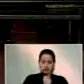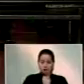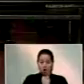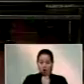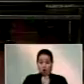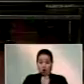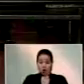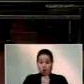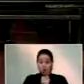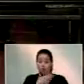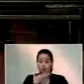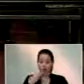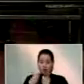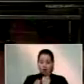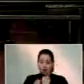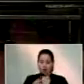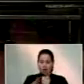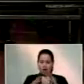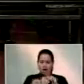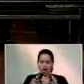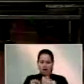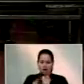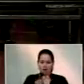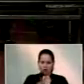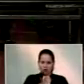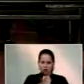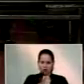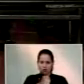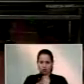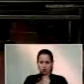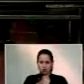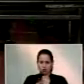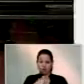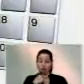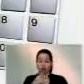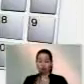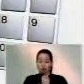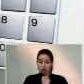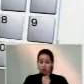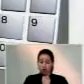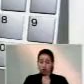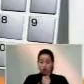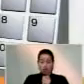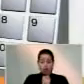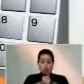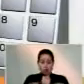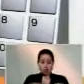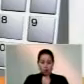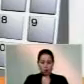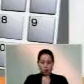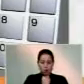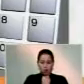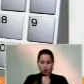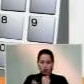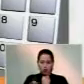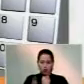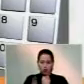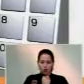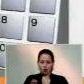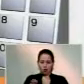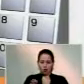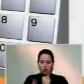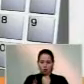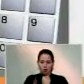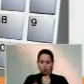de muchachos, alcancé a hablar con los dos que hacen de voceros de todo el grupo, Roberto Patiño y José